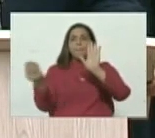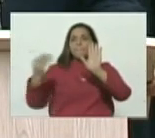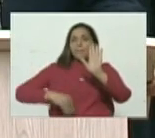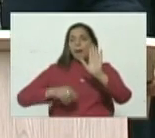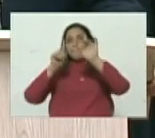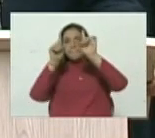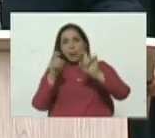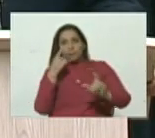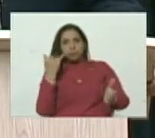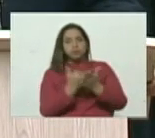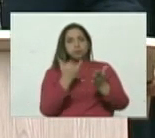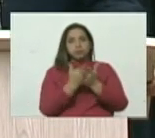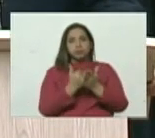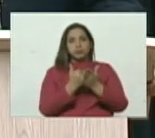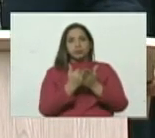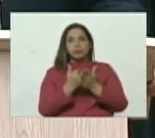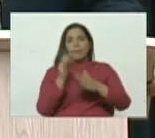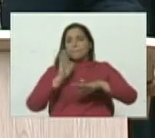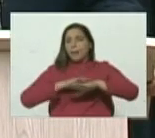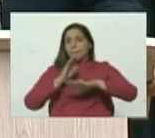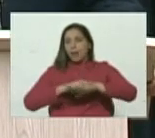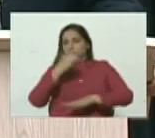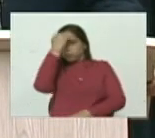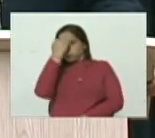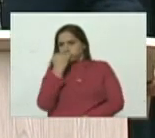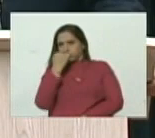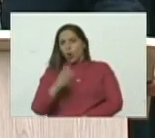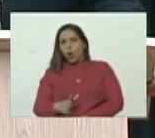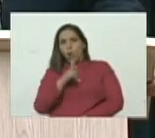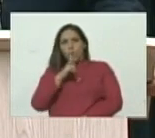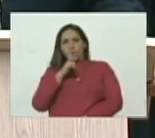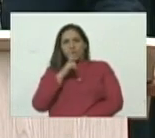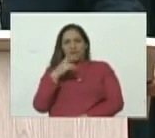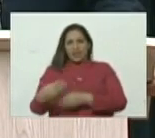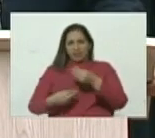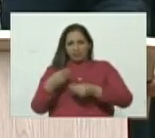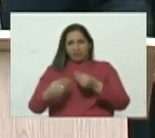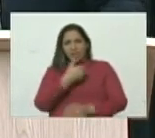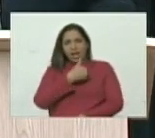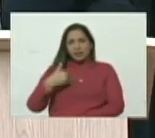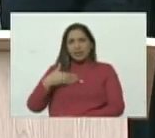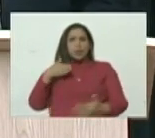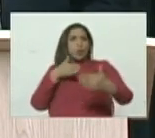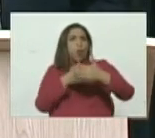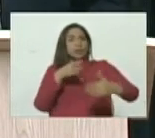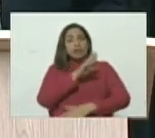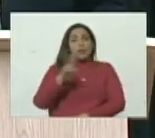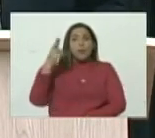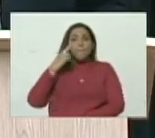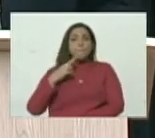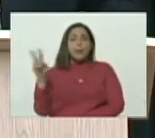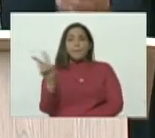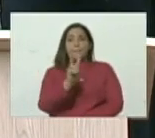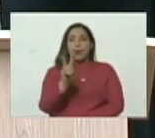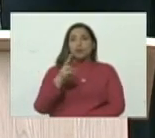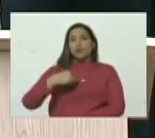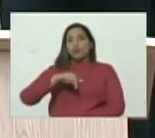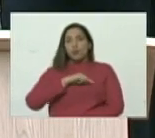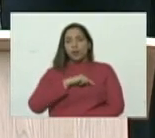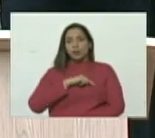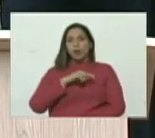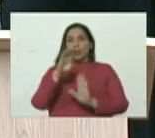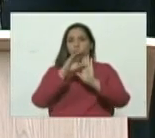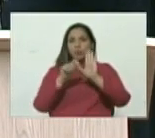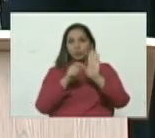de estos hechos criminales terribles que intentaban perpetrar contra la República y contra nuestra